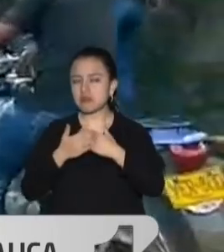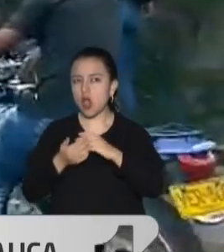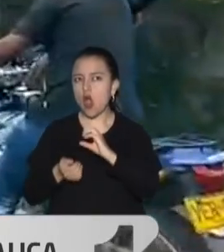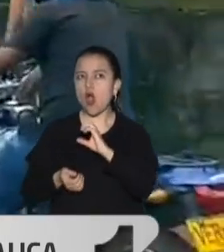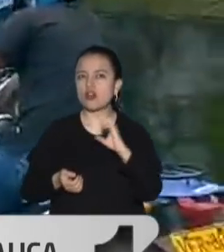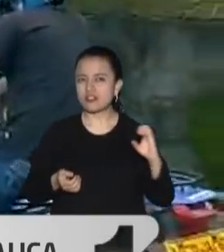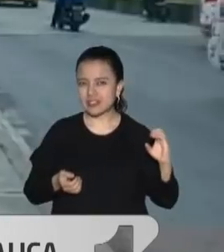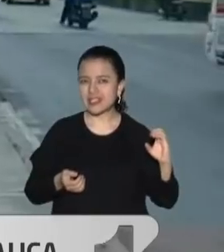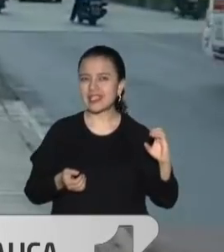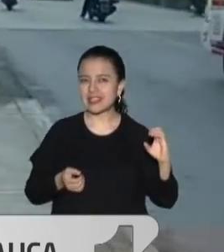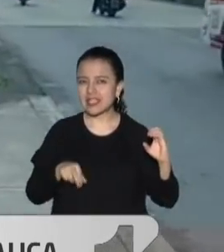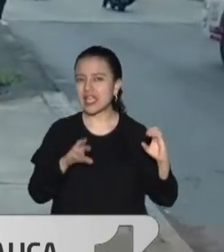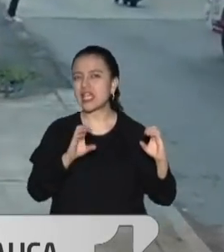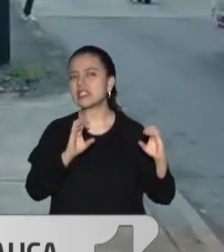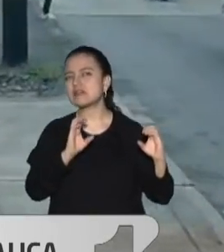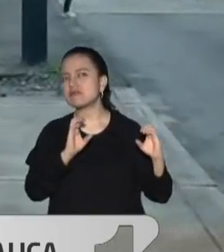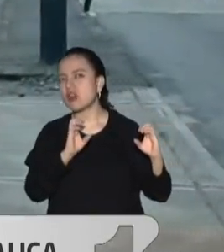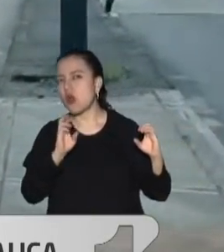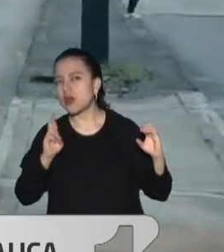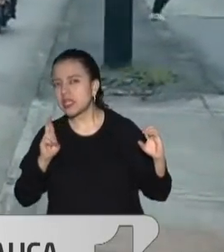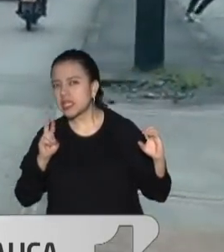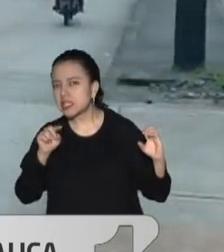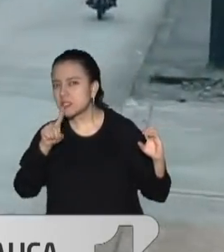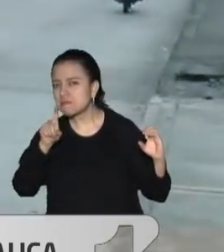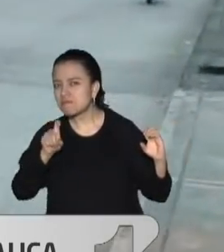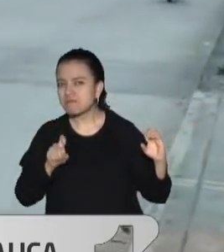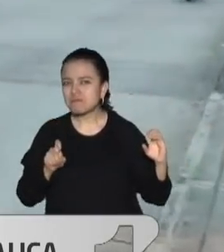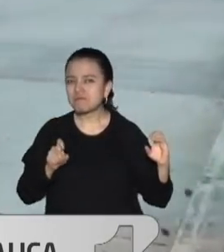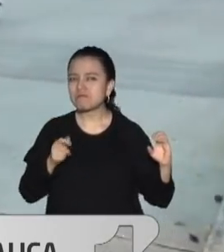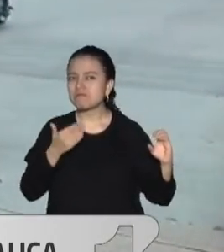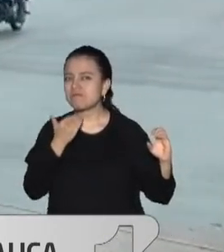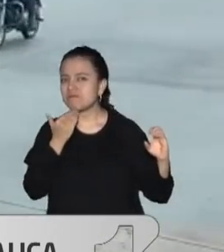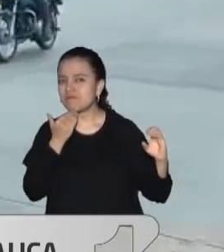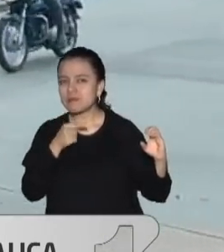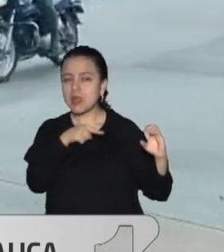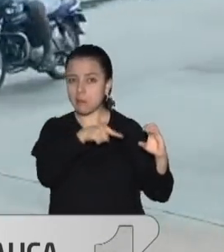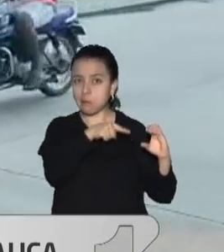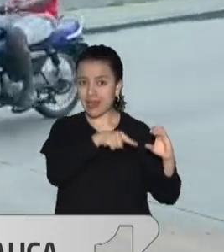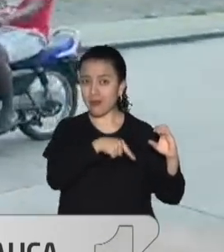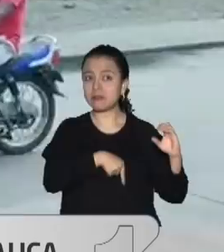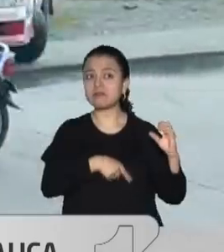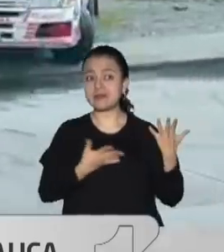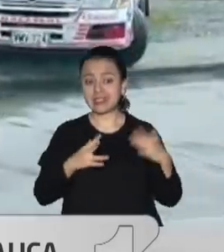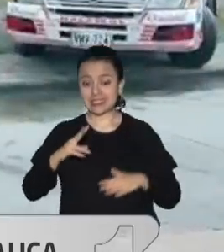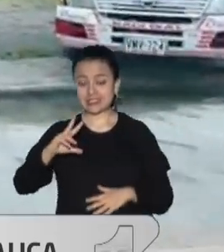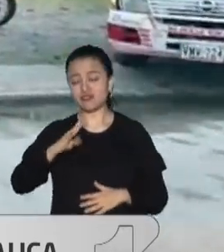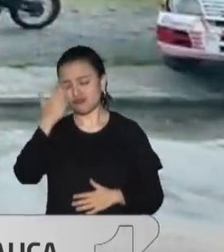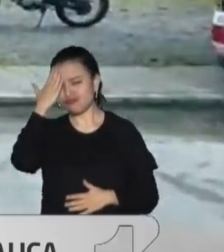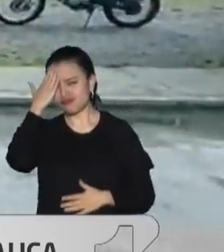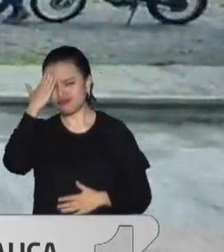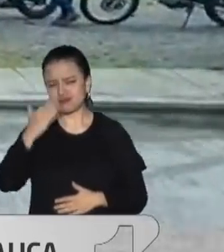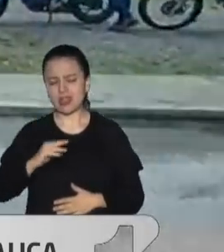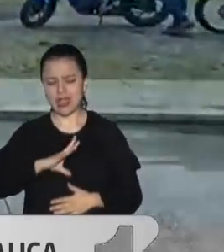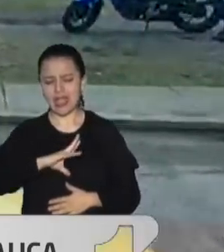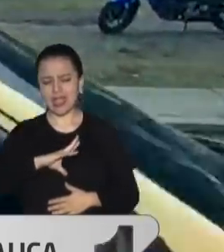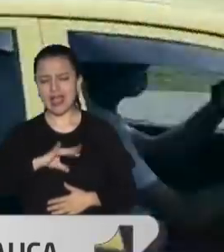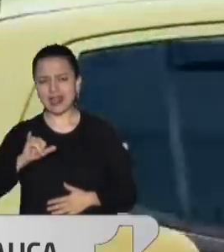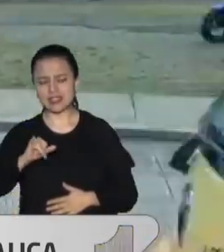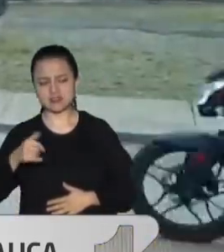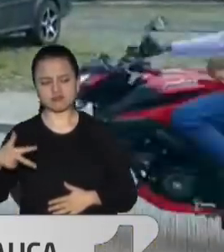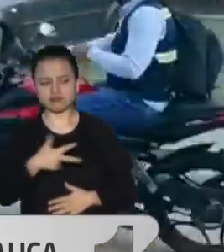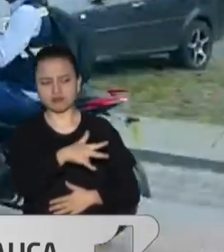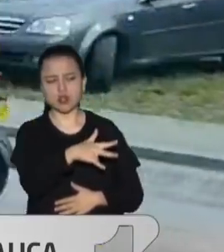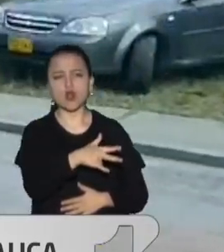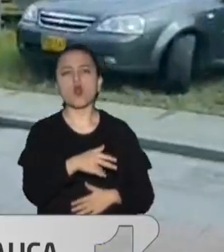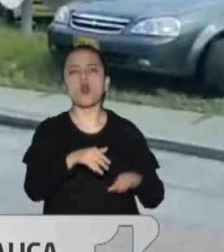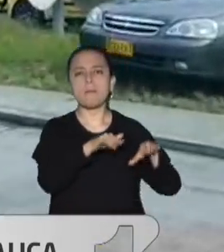encuentra completamente despejada la vía. Sin embargo, hay algunas barricadas en la vía Cali-Buenaventura. También la terminal de transportes